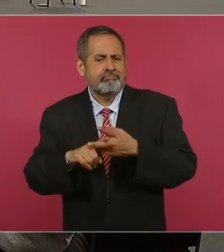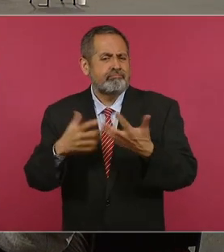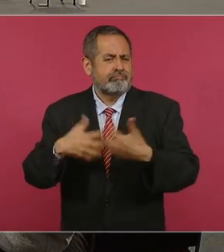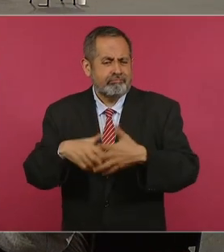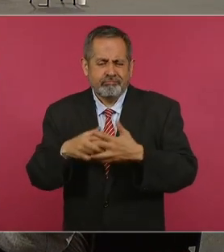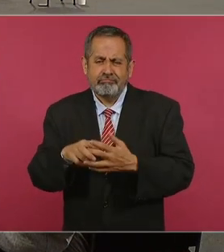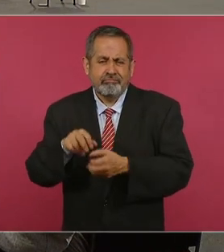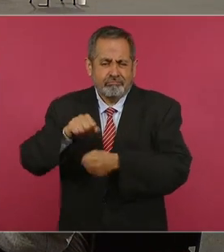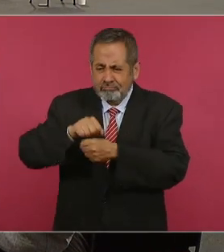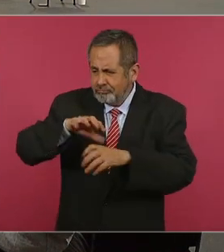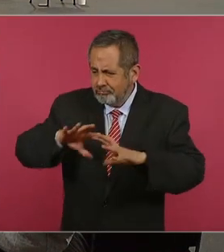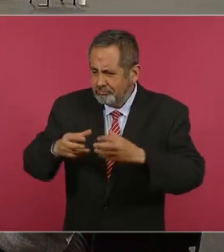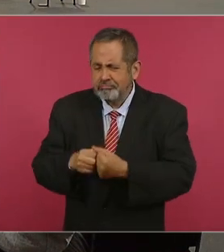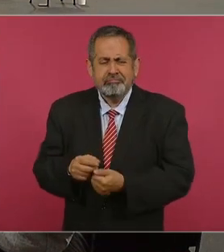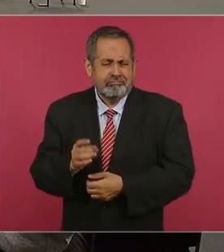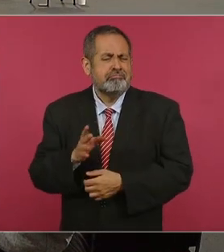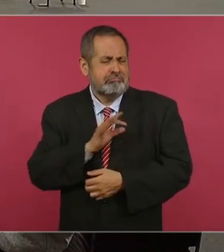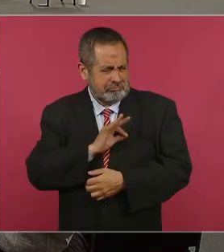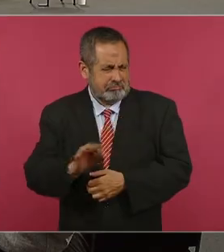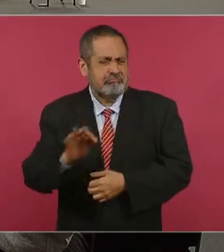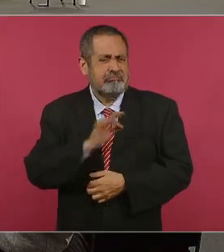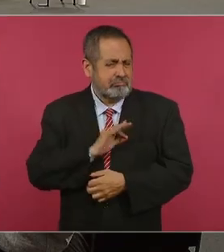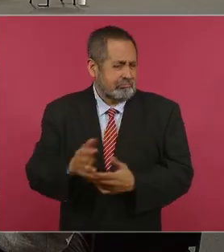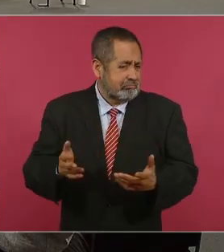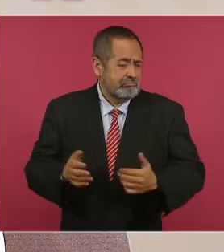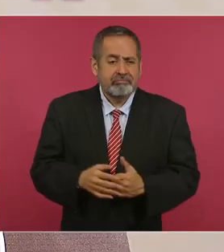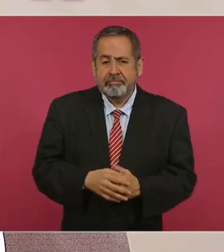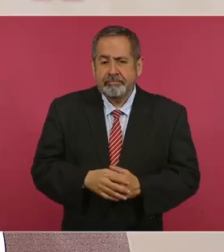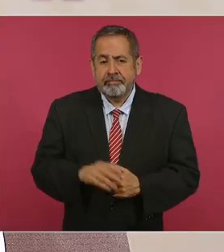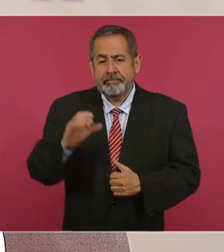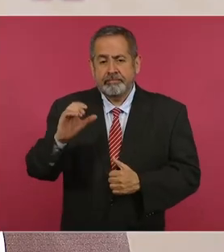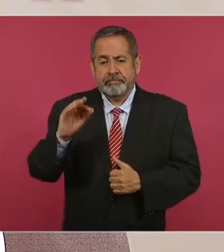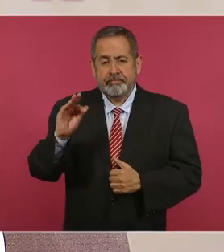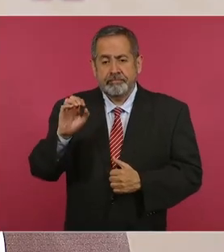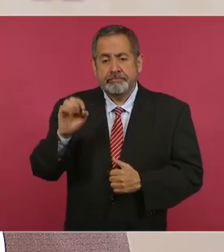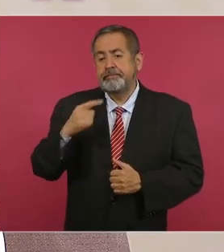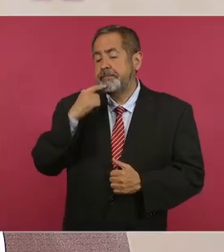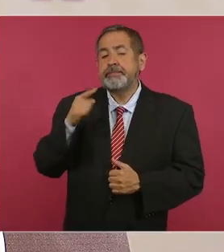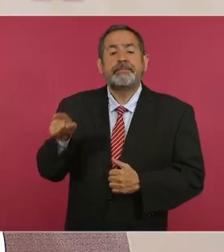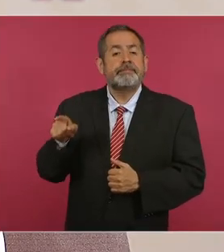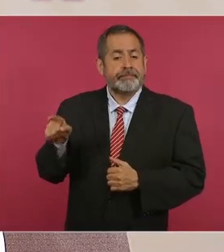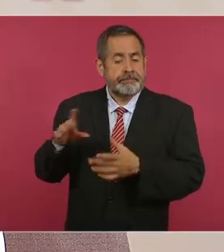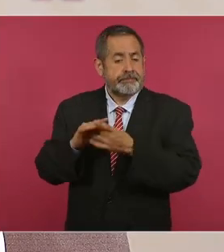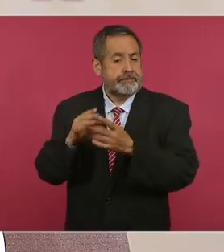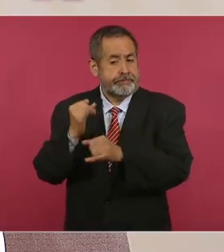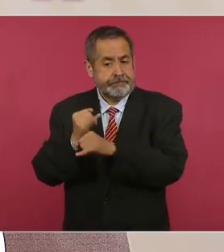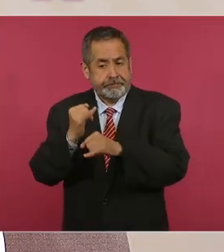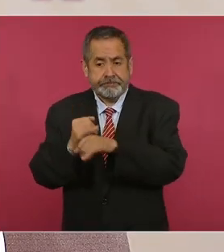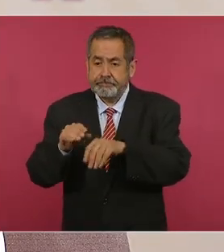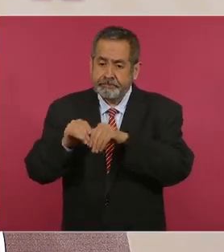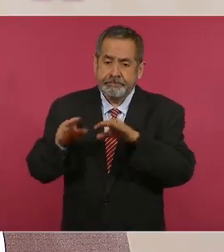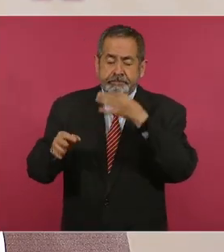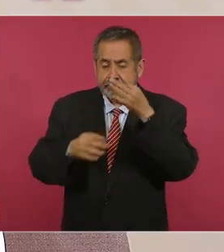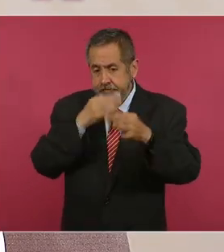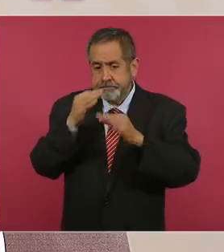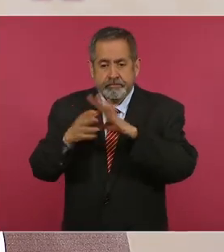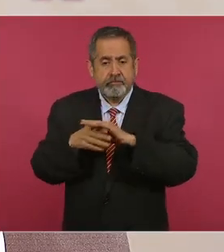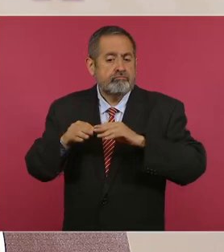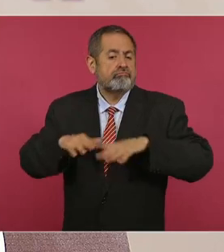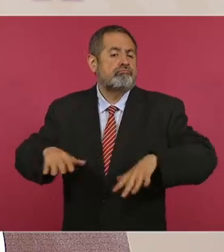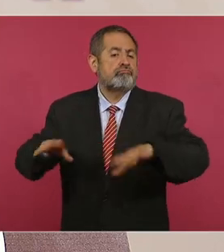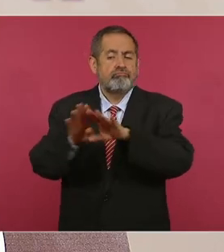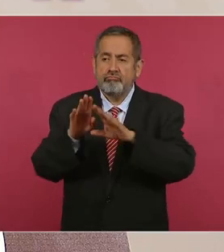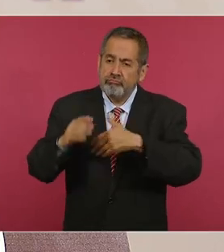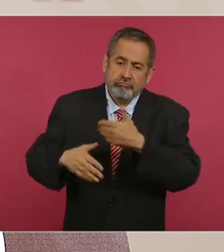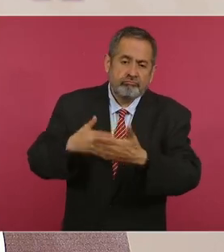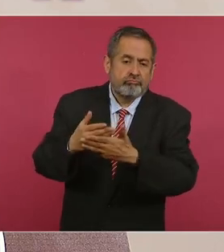y compresores. Cabe resaltar que la Comisión Federal de Electricidad, a través de sus redes sociales, ha compartido los